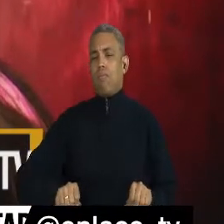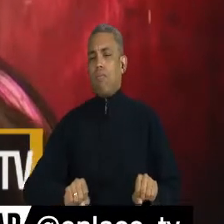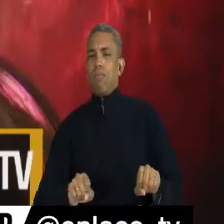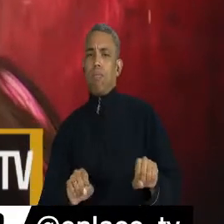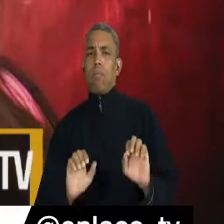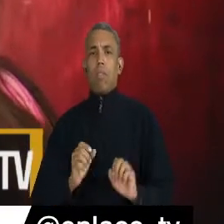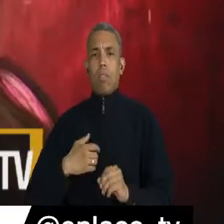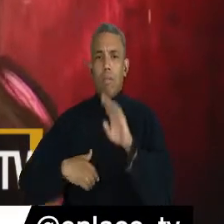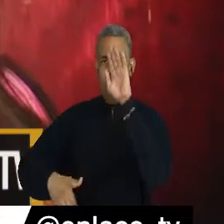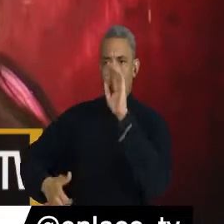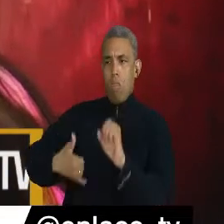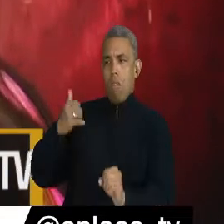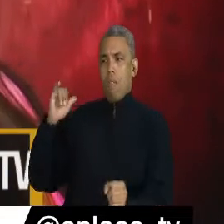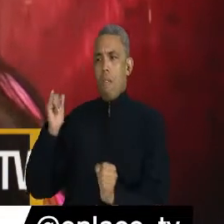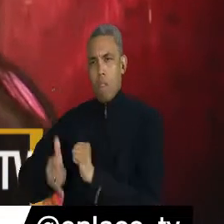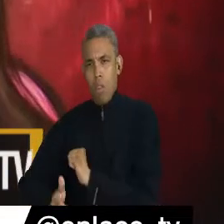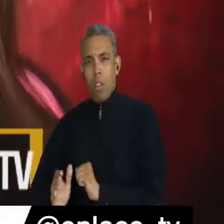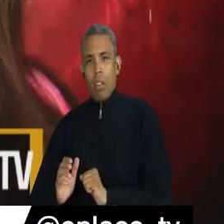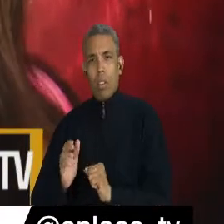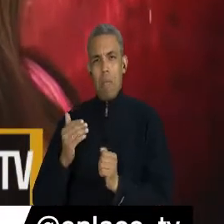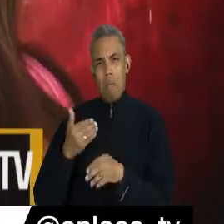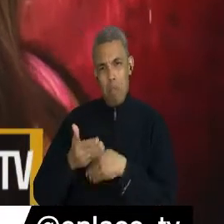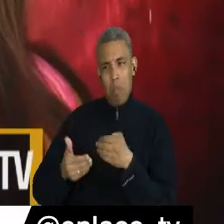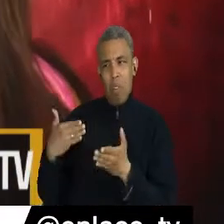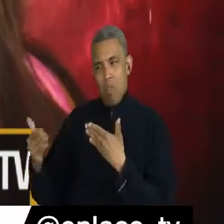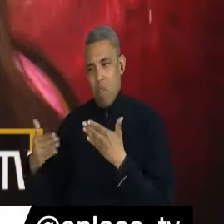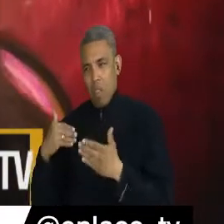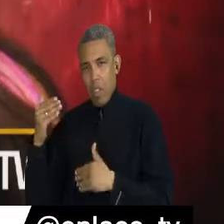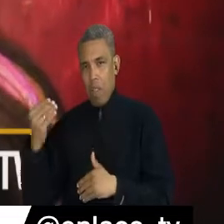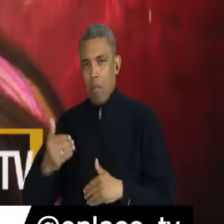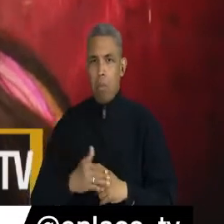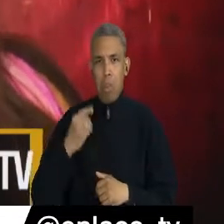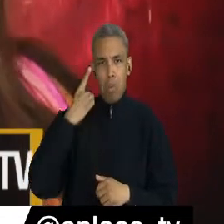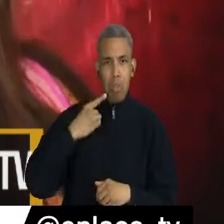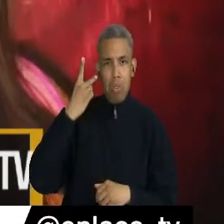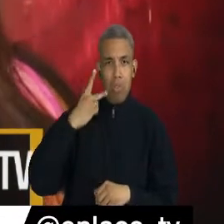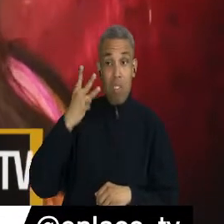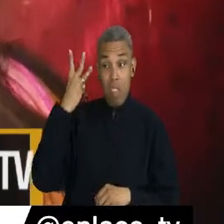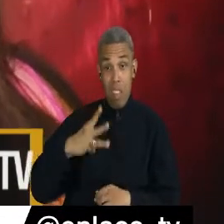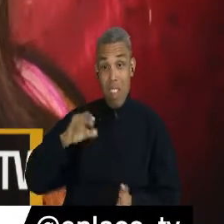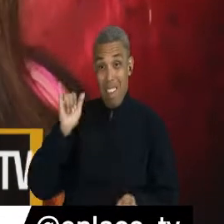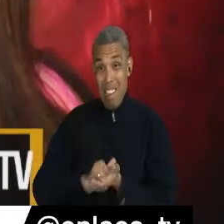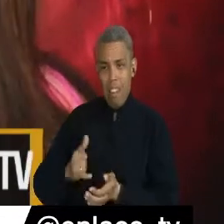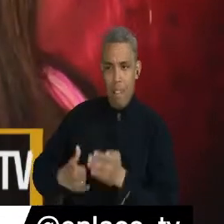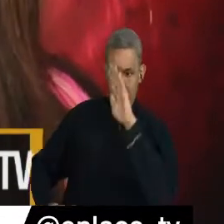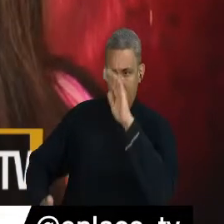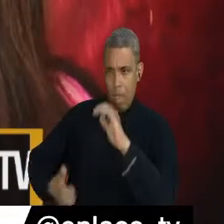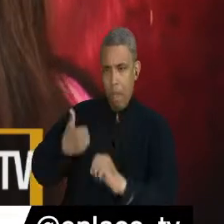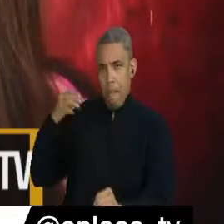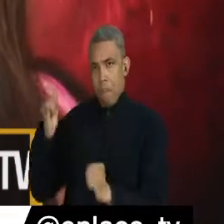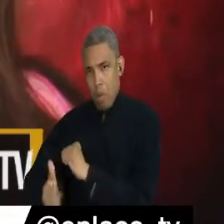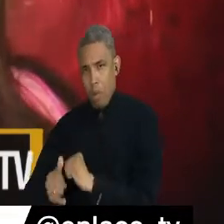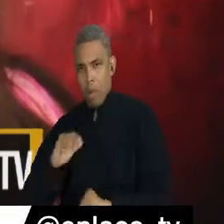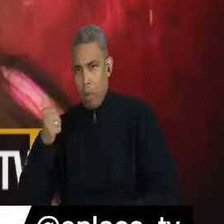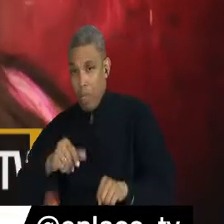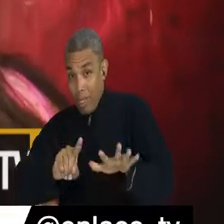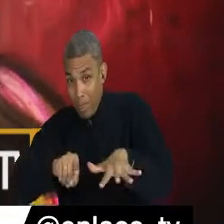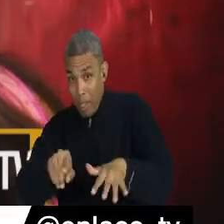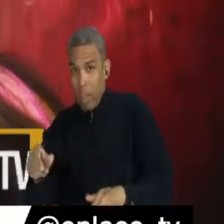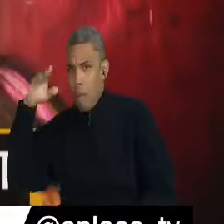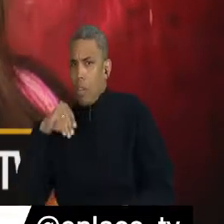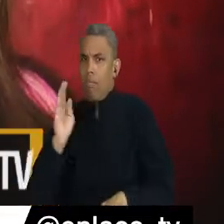y ahí abusó de ella. Pues el tiempo pasó, transcurrieron 6 meses, a los 6 meses lo capturaron, el 8 de marzo